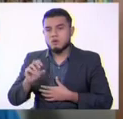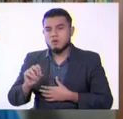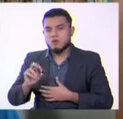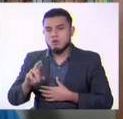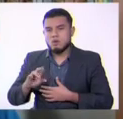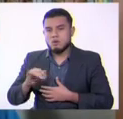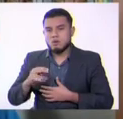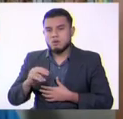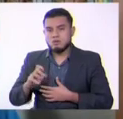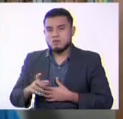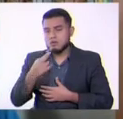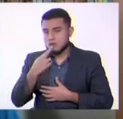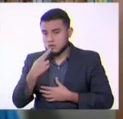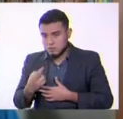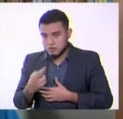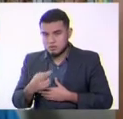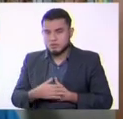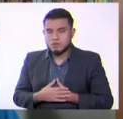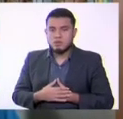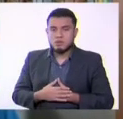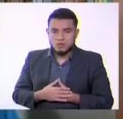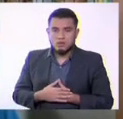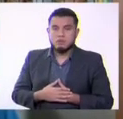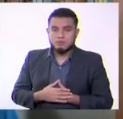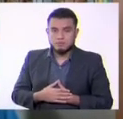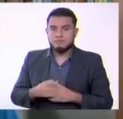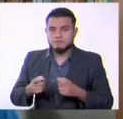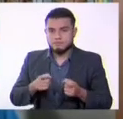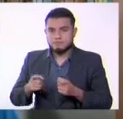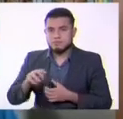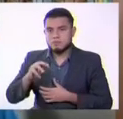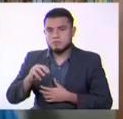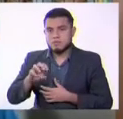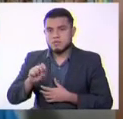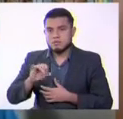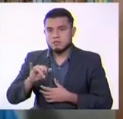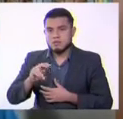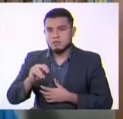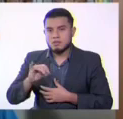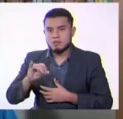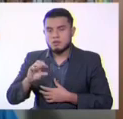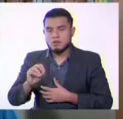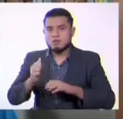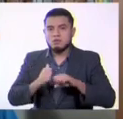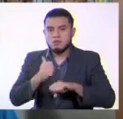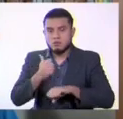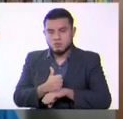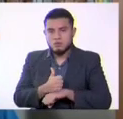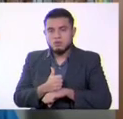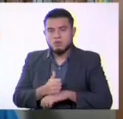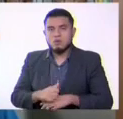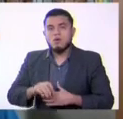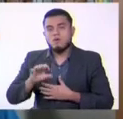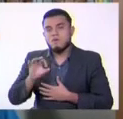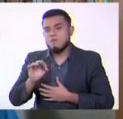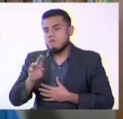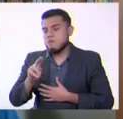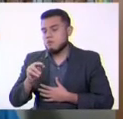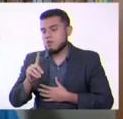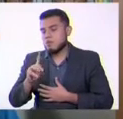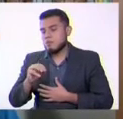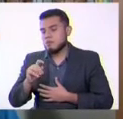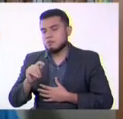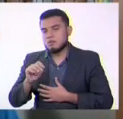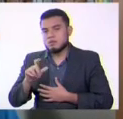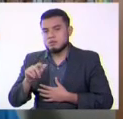Usualmente las respuestas a esto son movimientos de carácter mesiánico, movimientos fundamentalistas y también movimientos